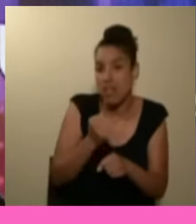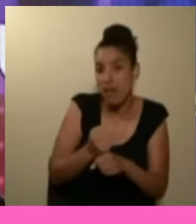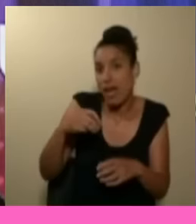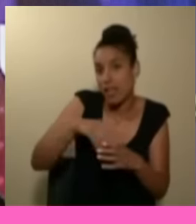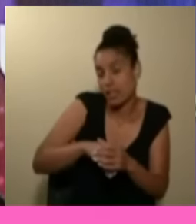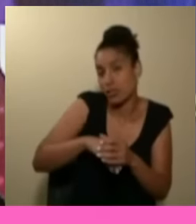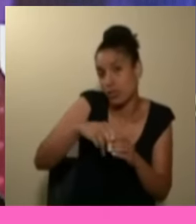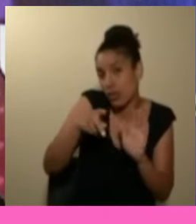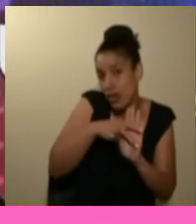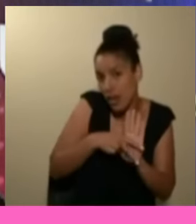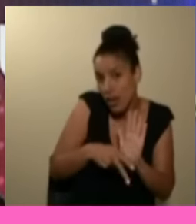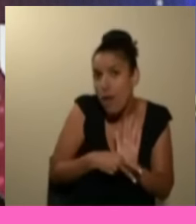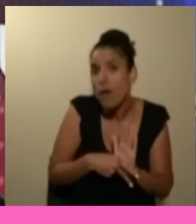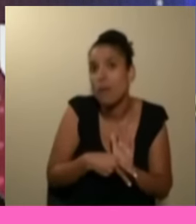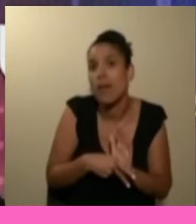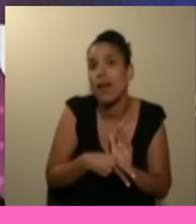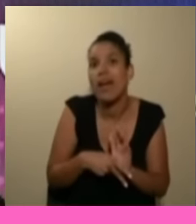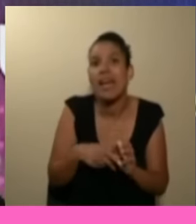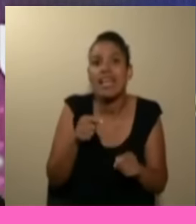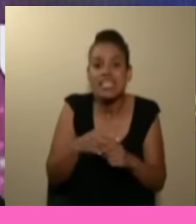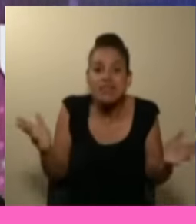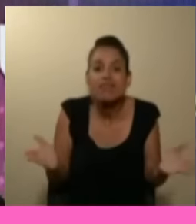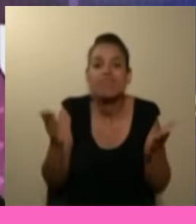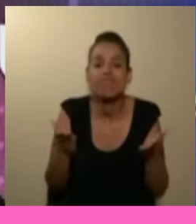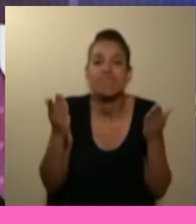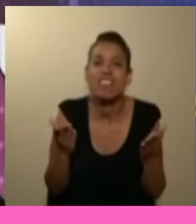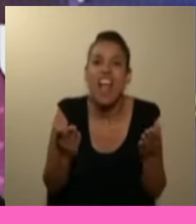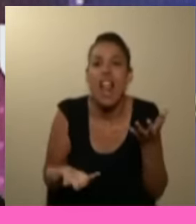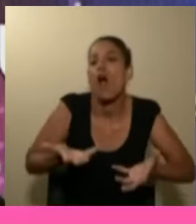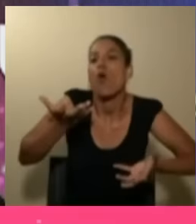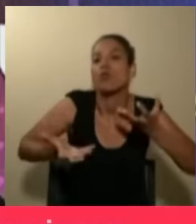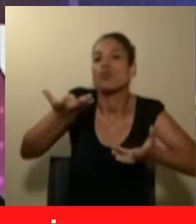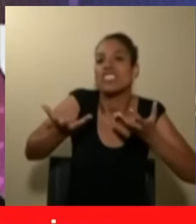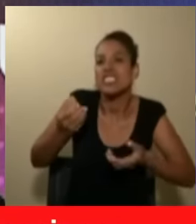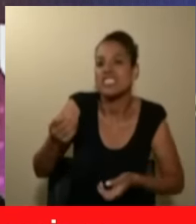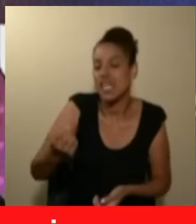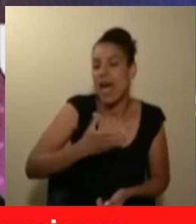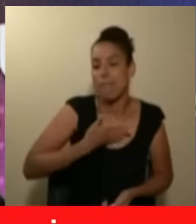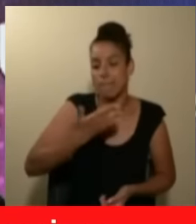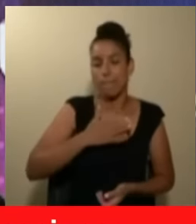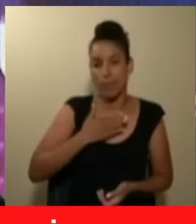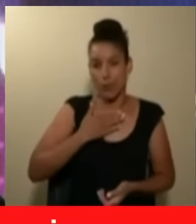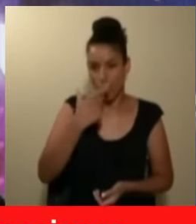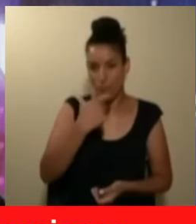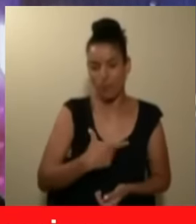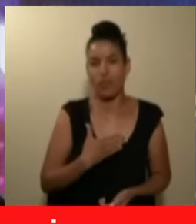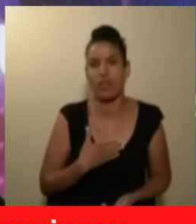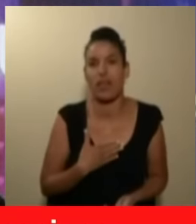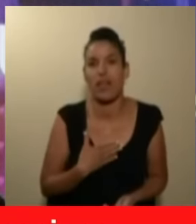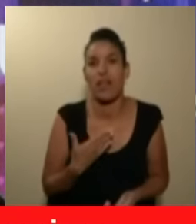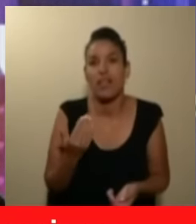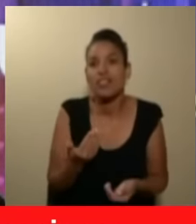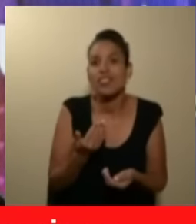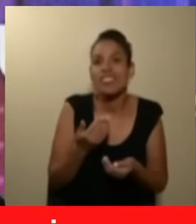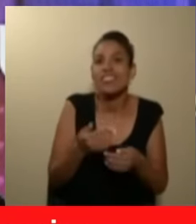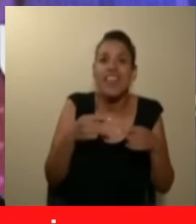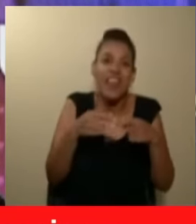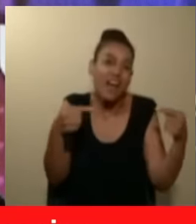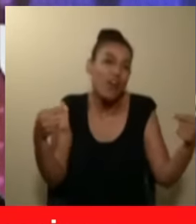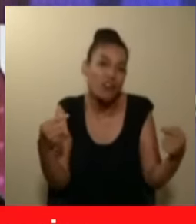Se incentiva la justicia por mano propia. Se pone el valor de la propiedad por encima de la vida. Se crea una situación